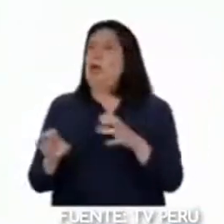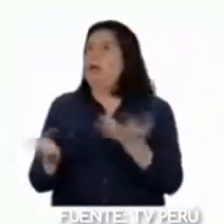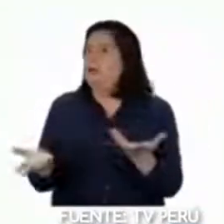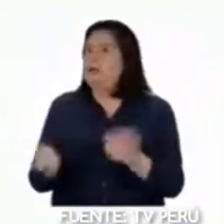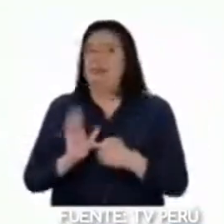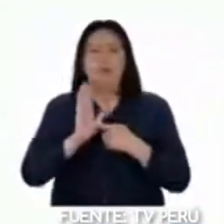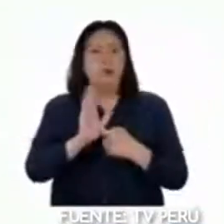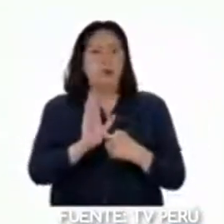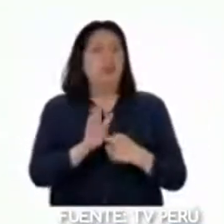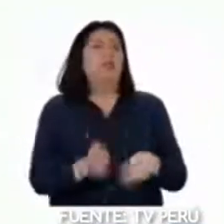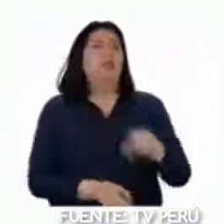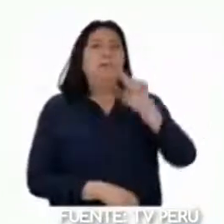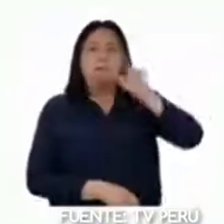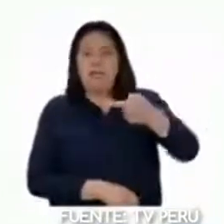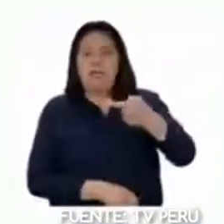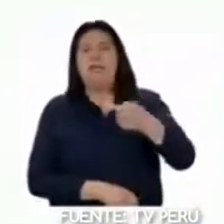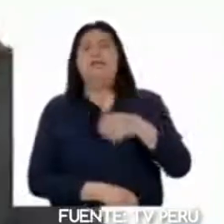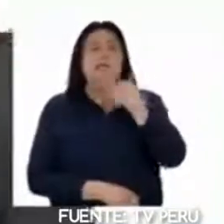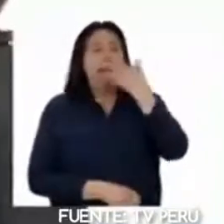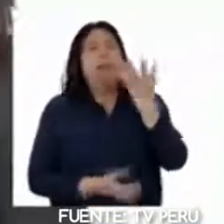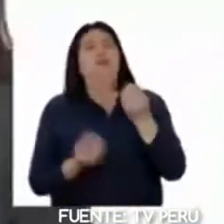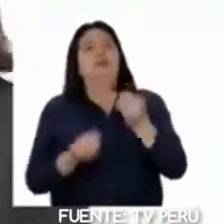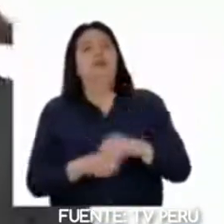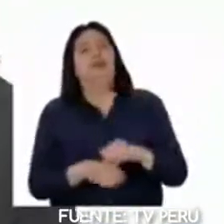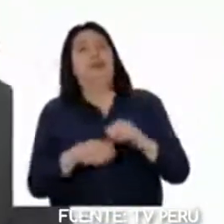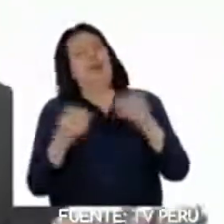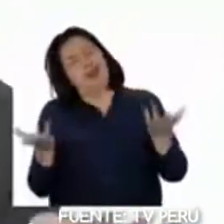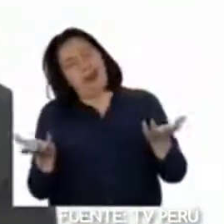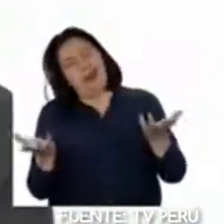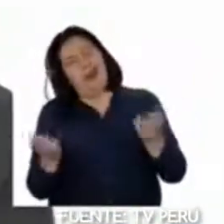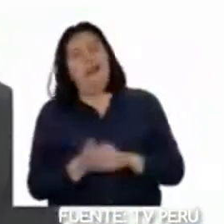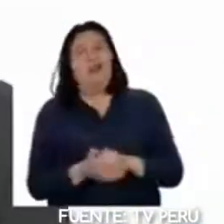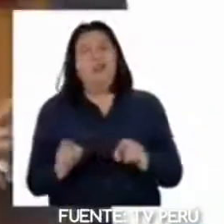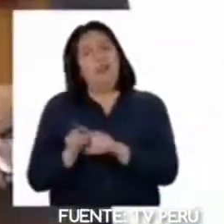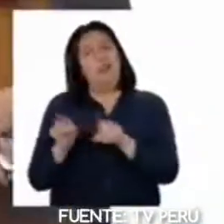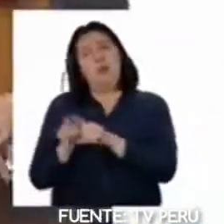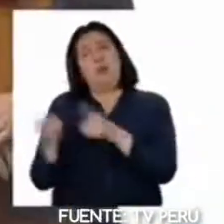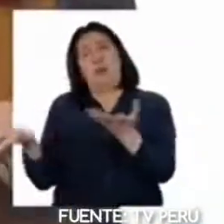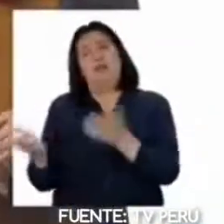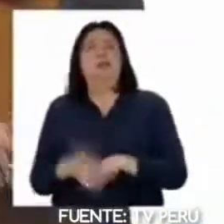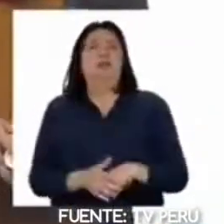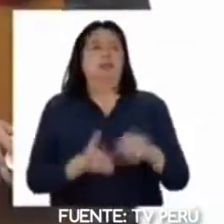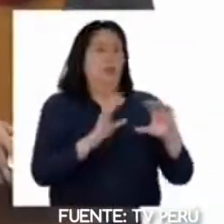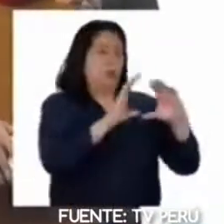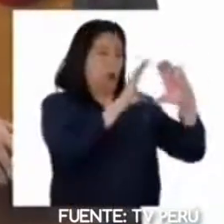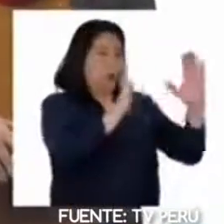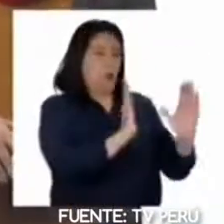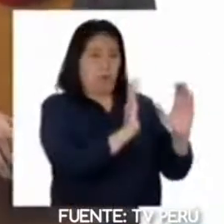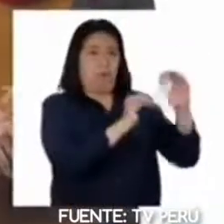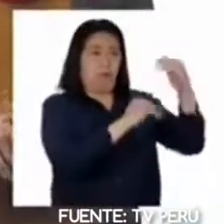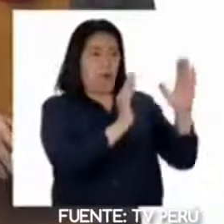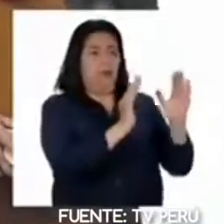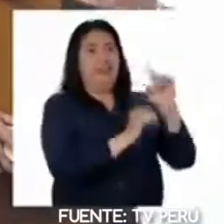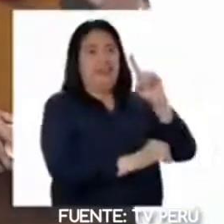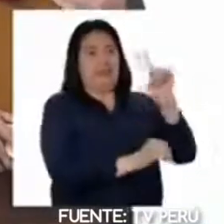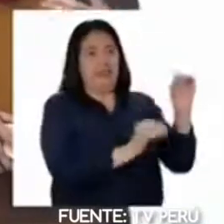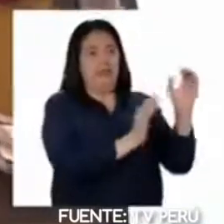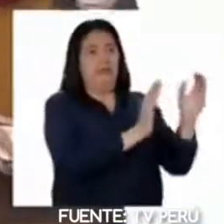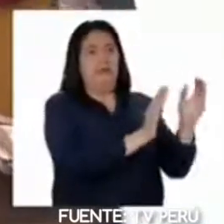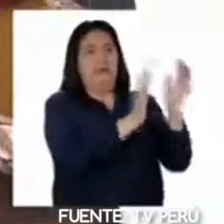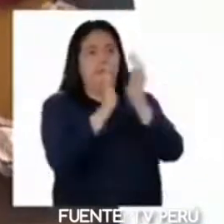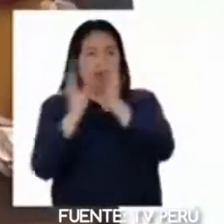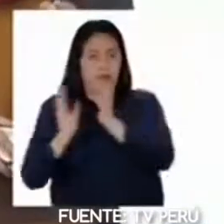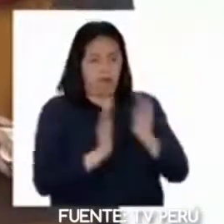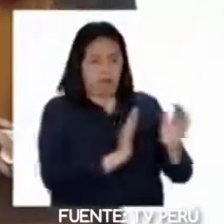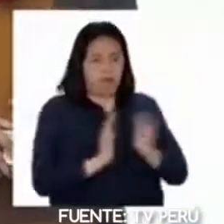para representar esas 1000 manzanas? Pues usaría la estrategia de Mateo. Tomaría un grupo de 100 manzanas y lo